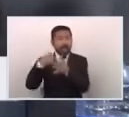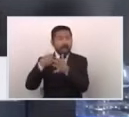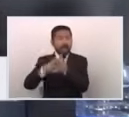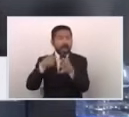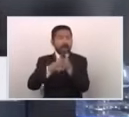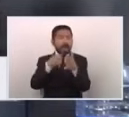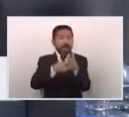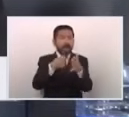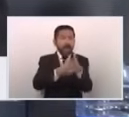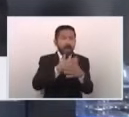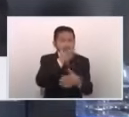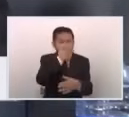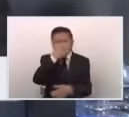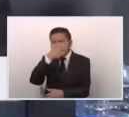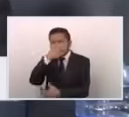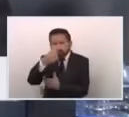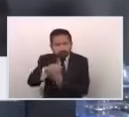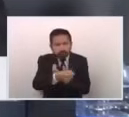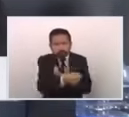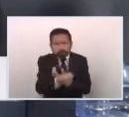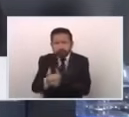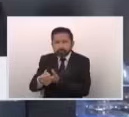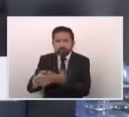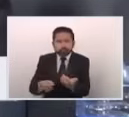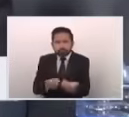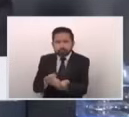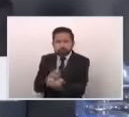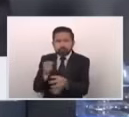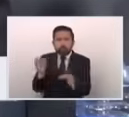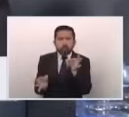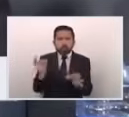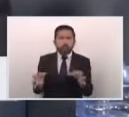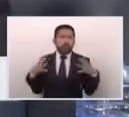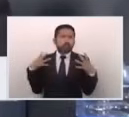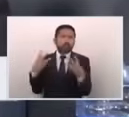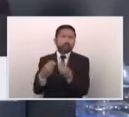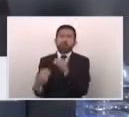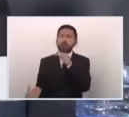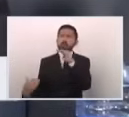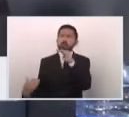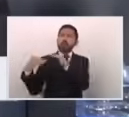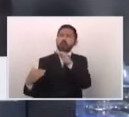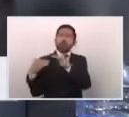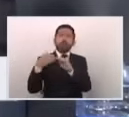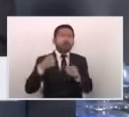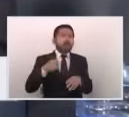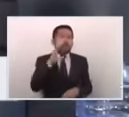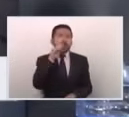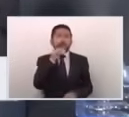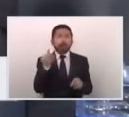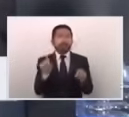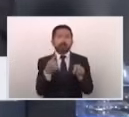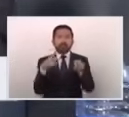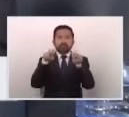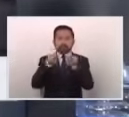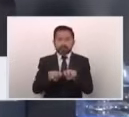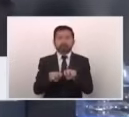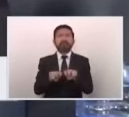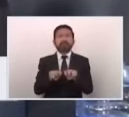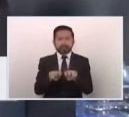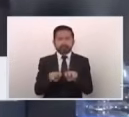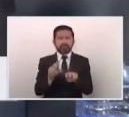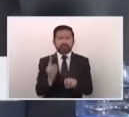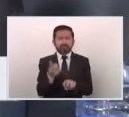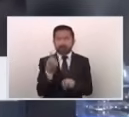este país, aquellas luchas de justicia social. Se sentaron y lo primerito que pactaron